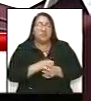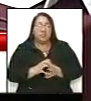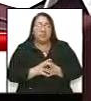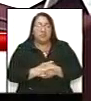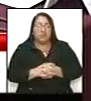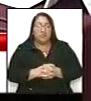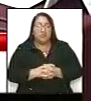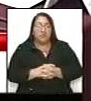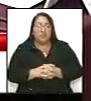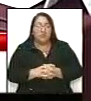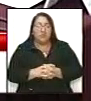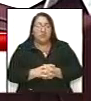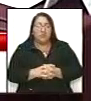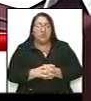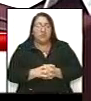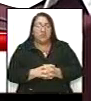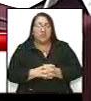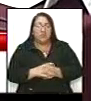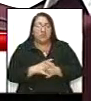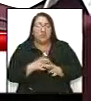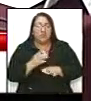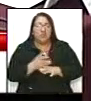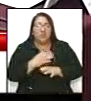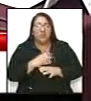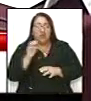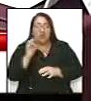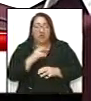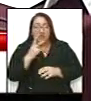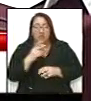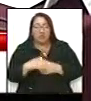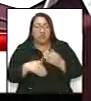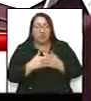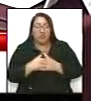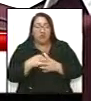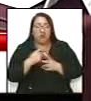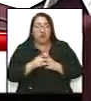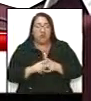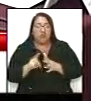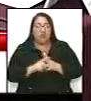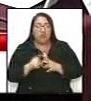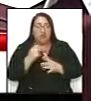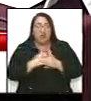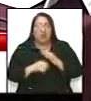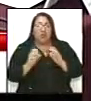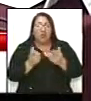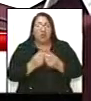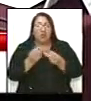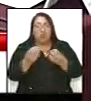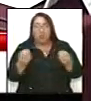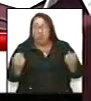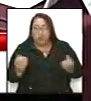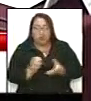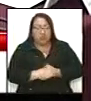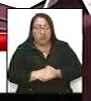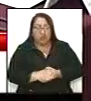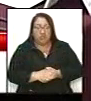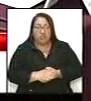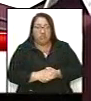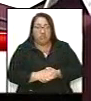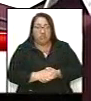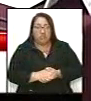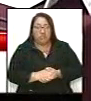y... nunca antes visto proceso de transfugismo que ha habido en el Congreso de la República. Y